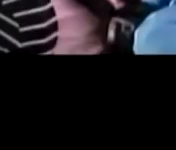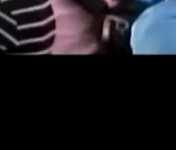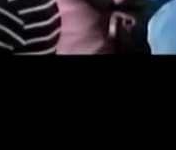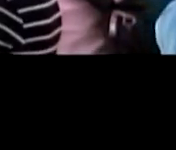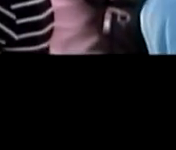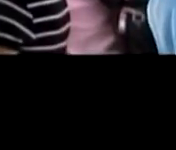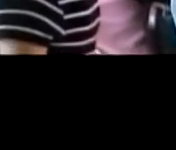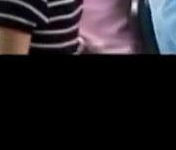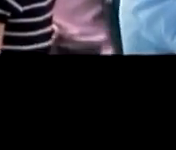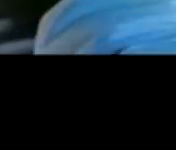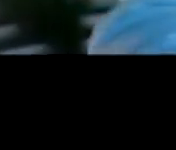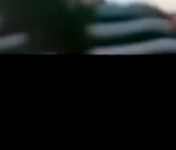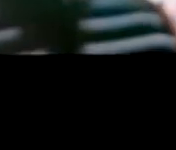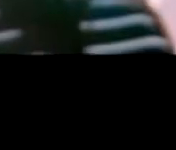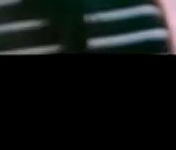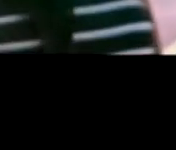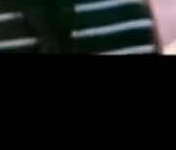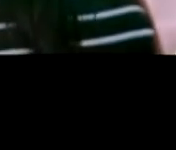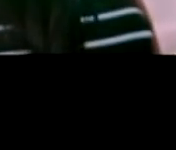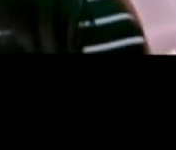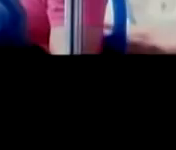una vez